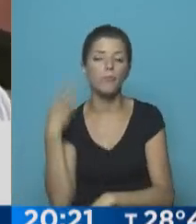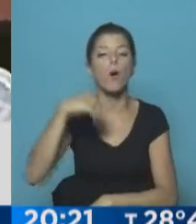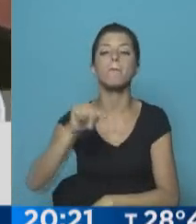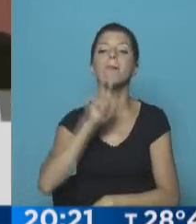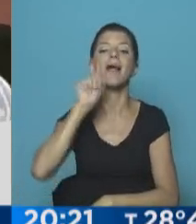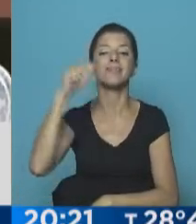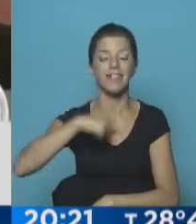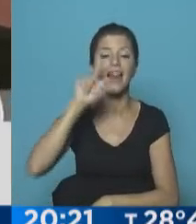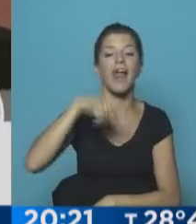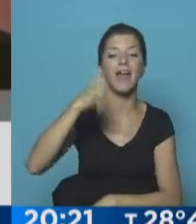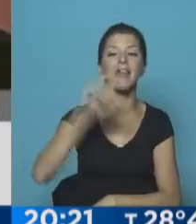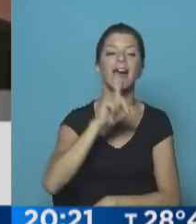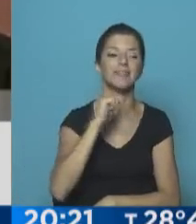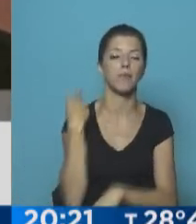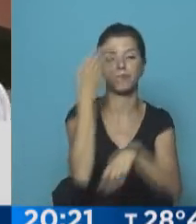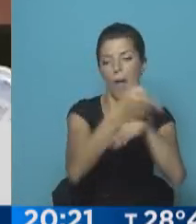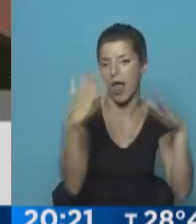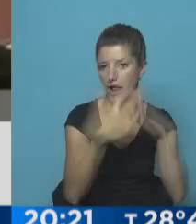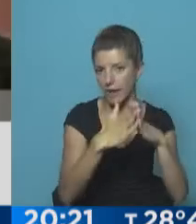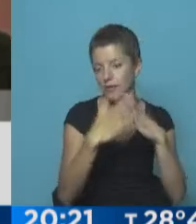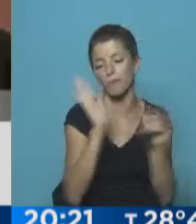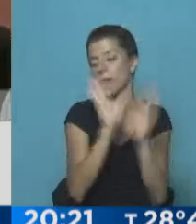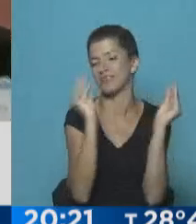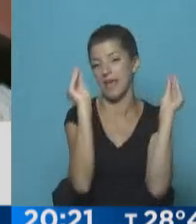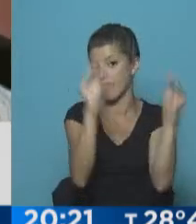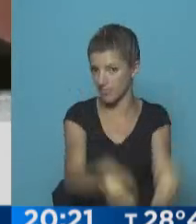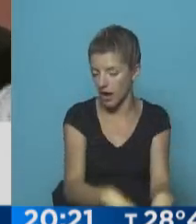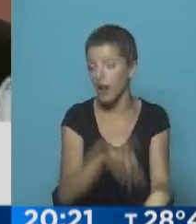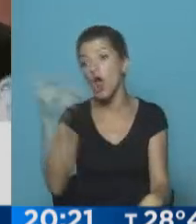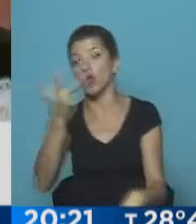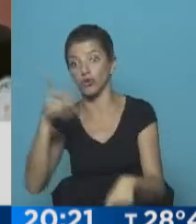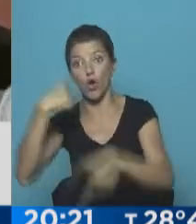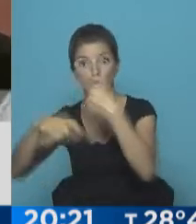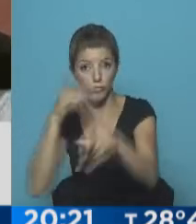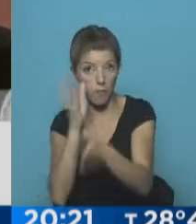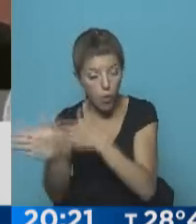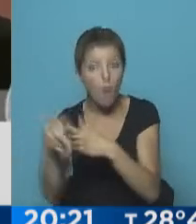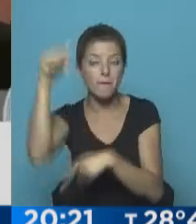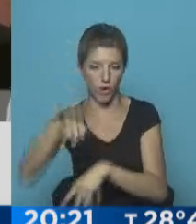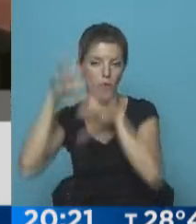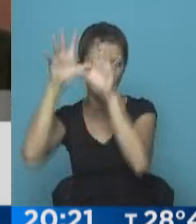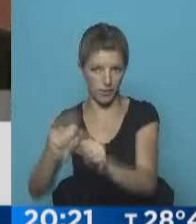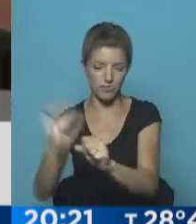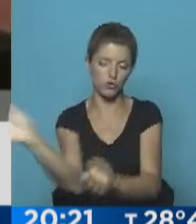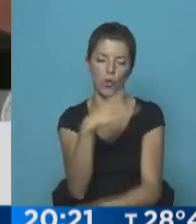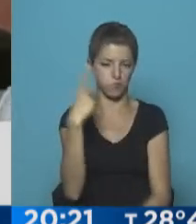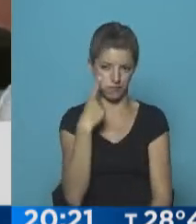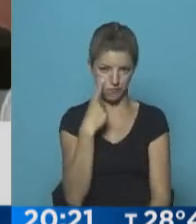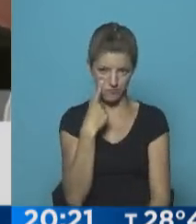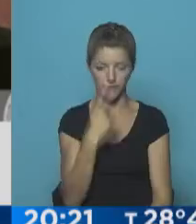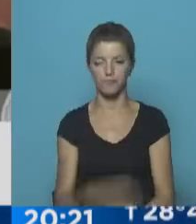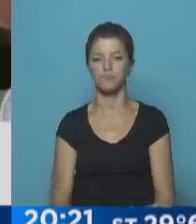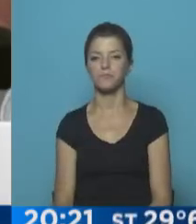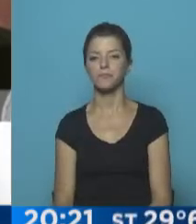otros dos siguen prófugos. Pero bueno, en el día de hoy se produjo la detención, y ese es un relato ya conocido.